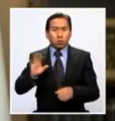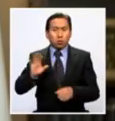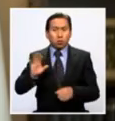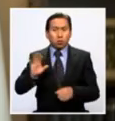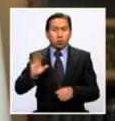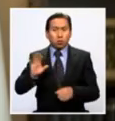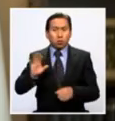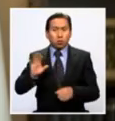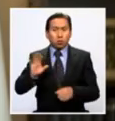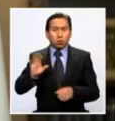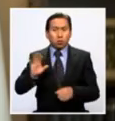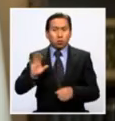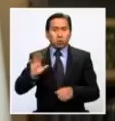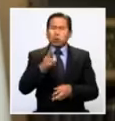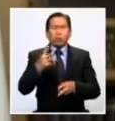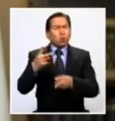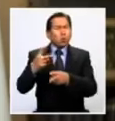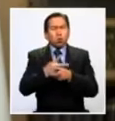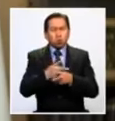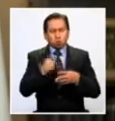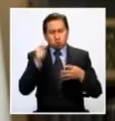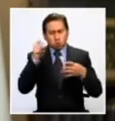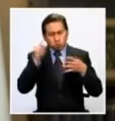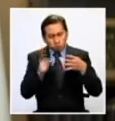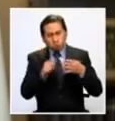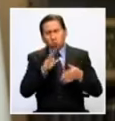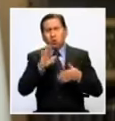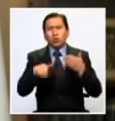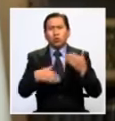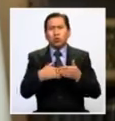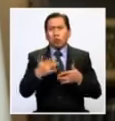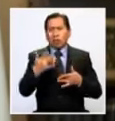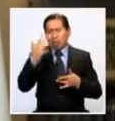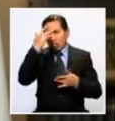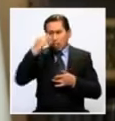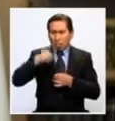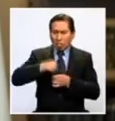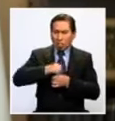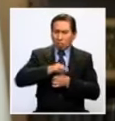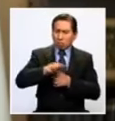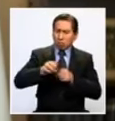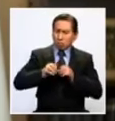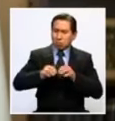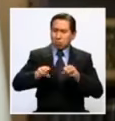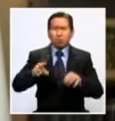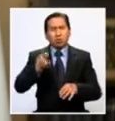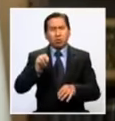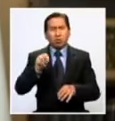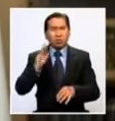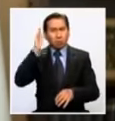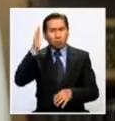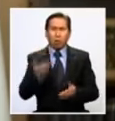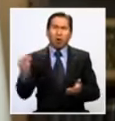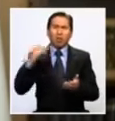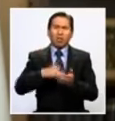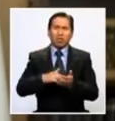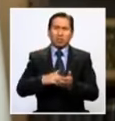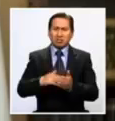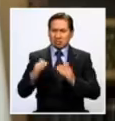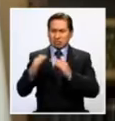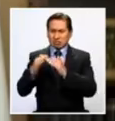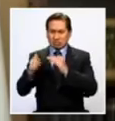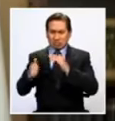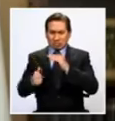que tomen todas las previsiones para evitar contagios y para evitar una nueva cuarentena rígida.